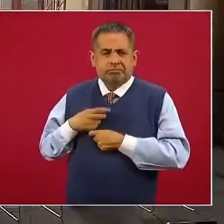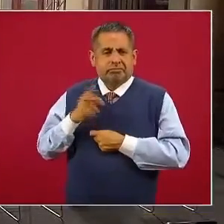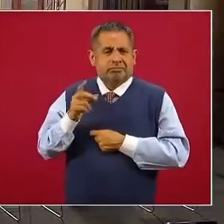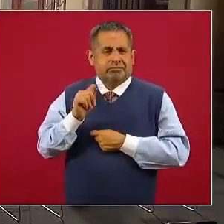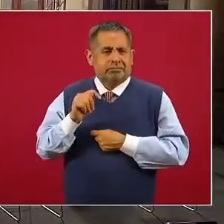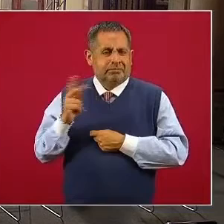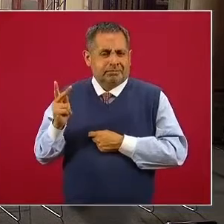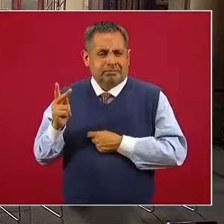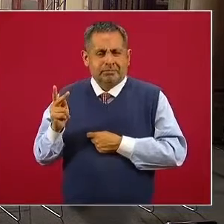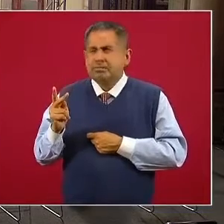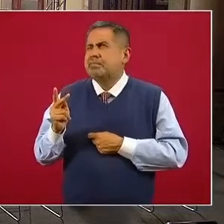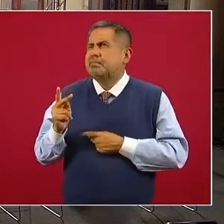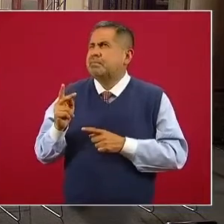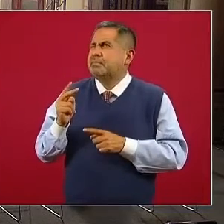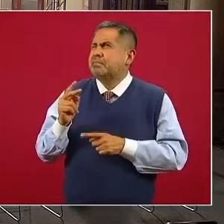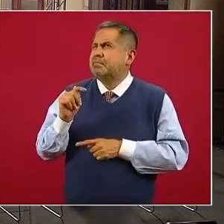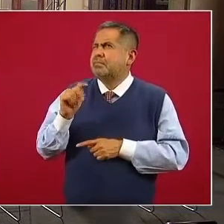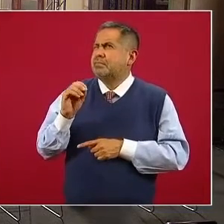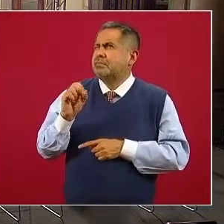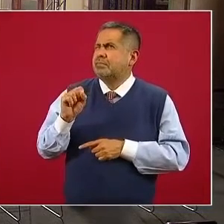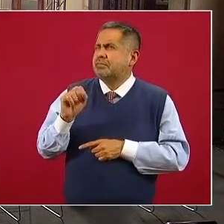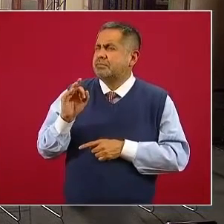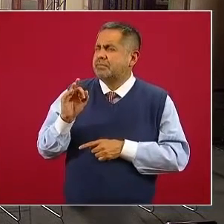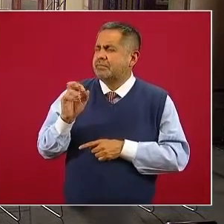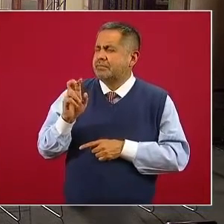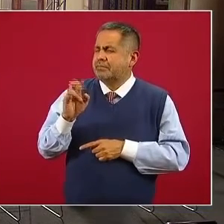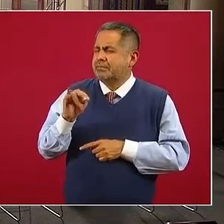la de tosferina, bueno,